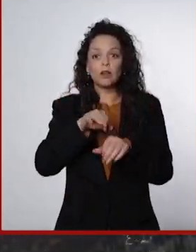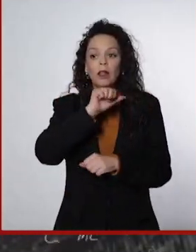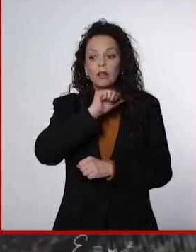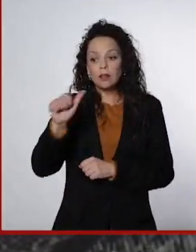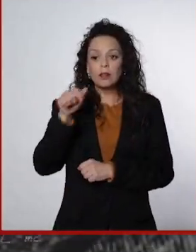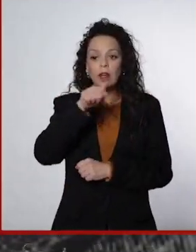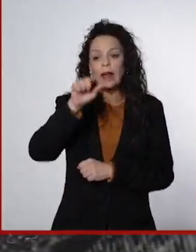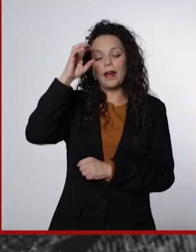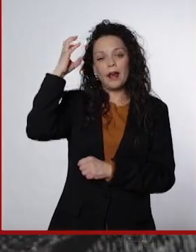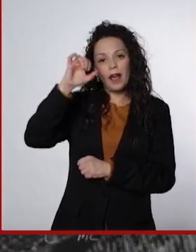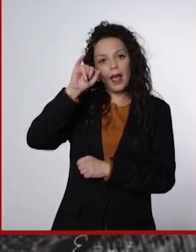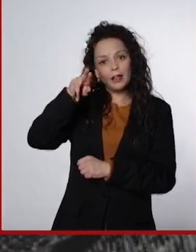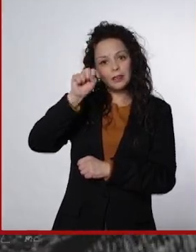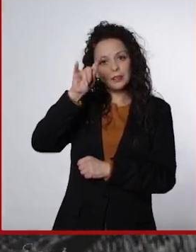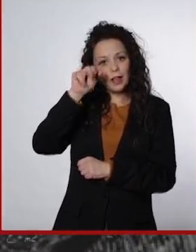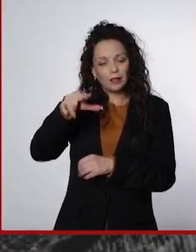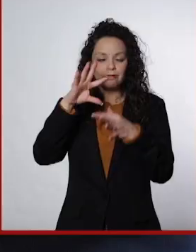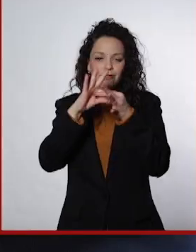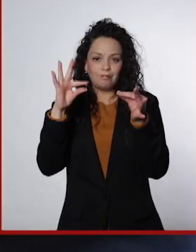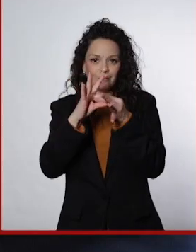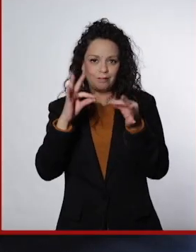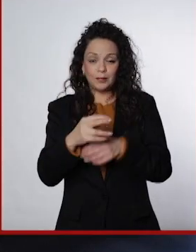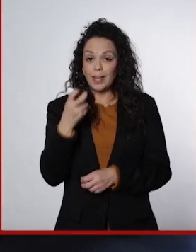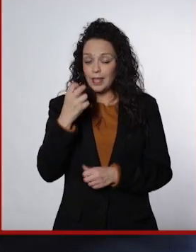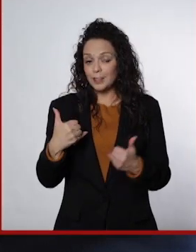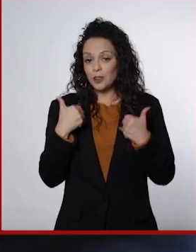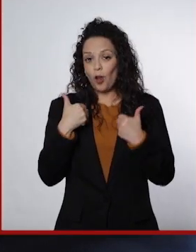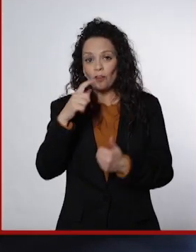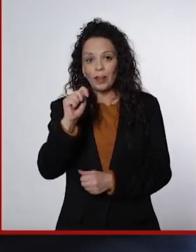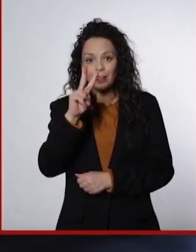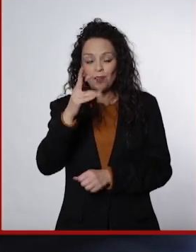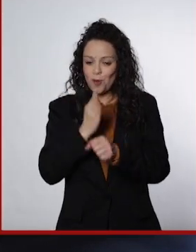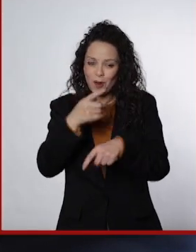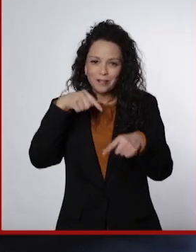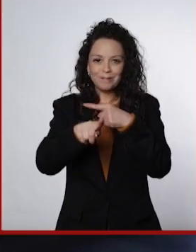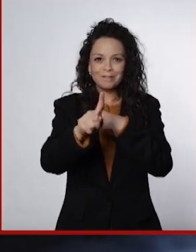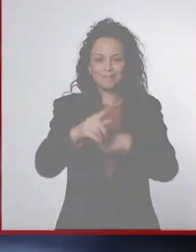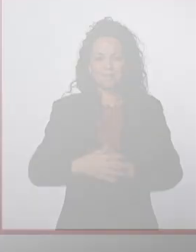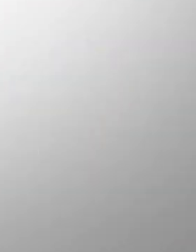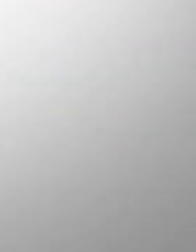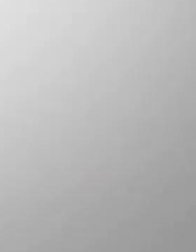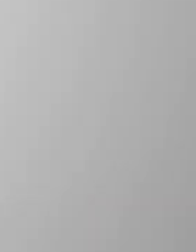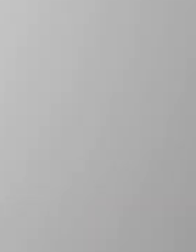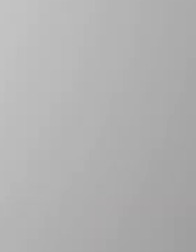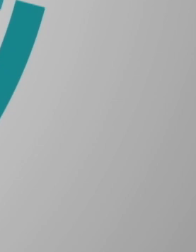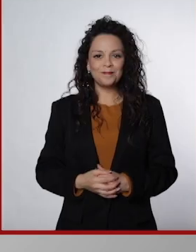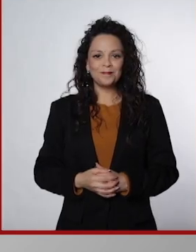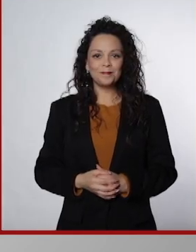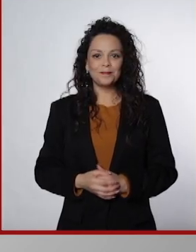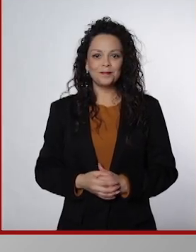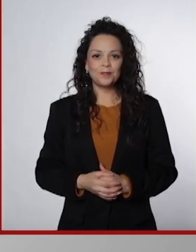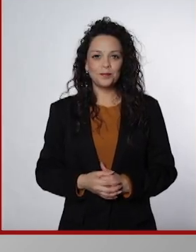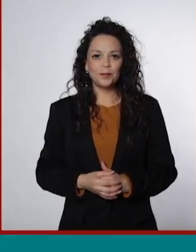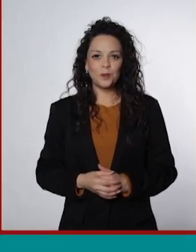la relatividad con Einstein y su gemelo. Esto es Jóvenes en TV y ya empezamos.